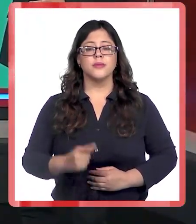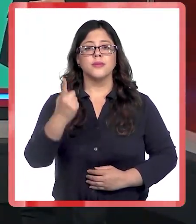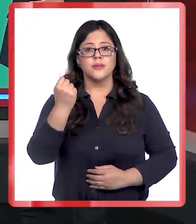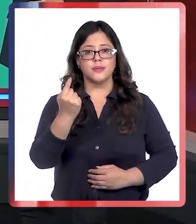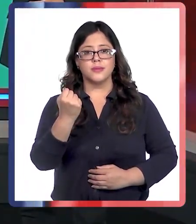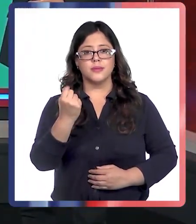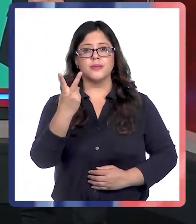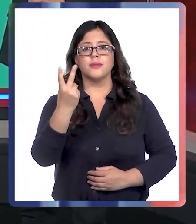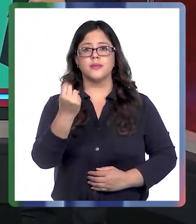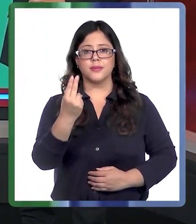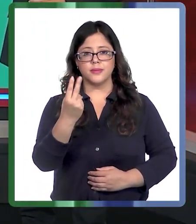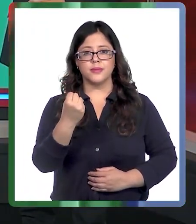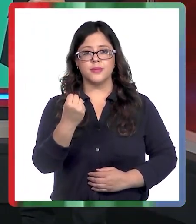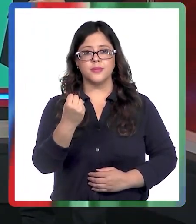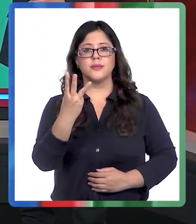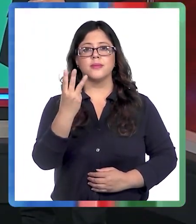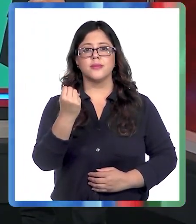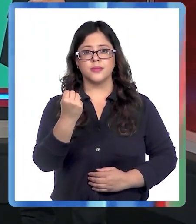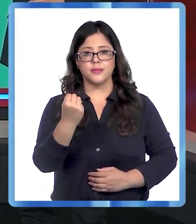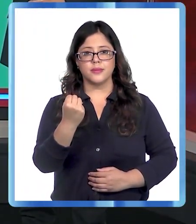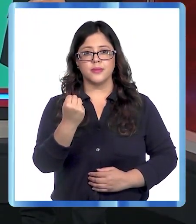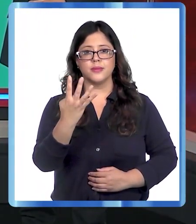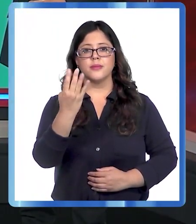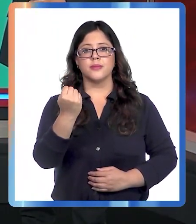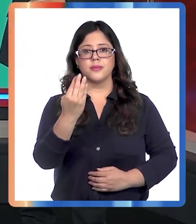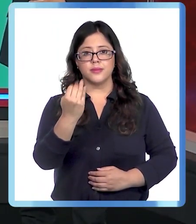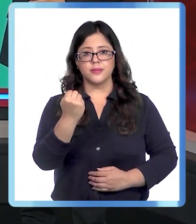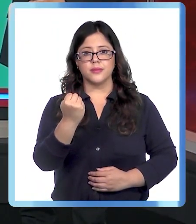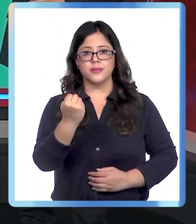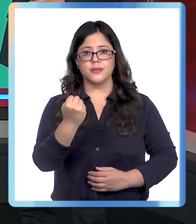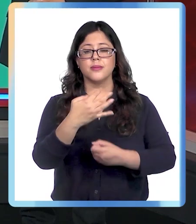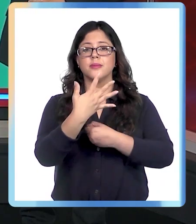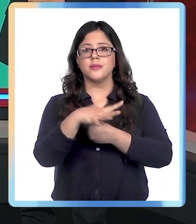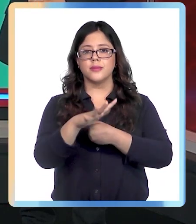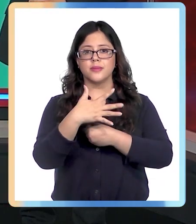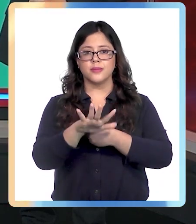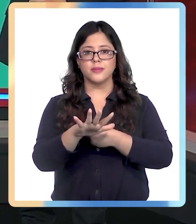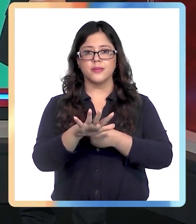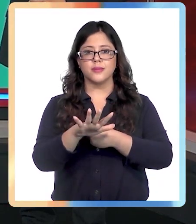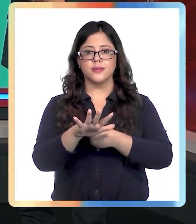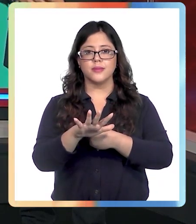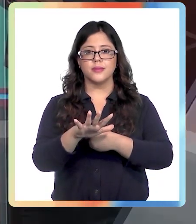11, 12, 13, 14, 15.